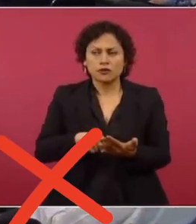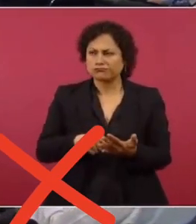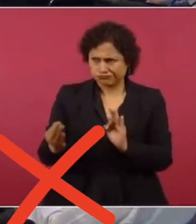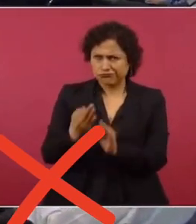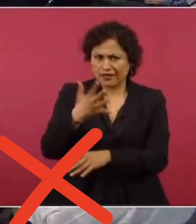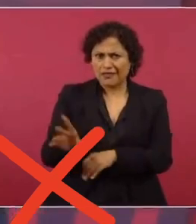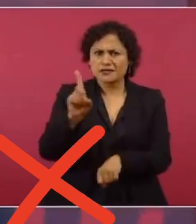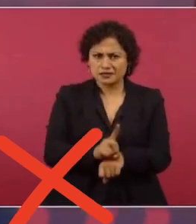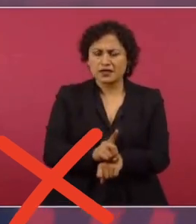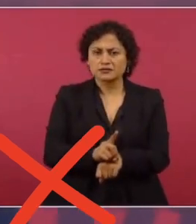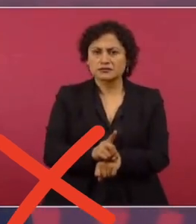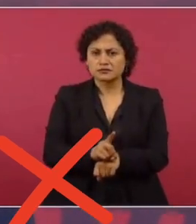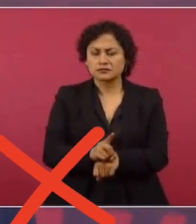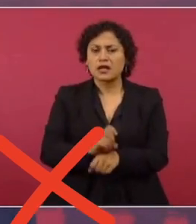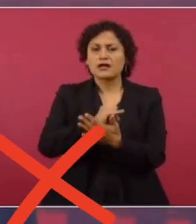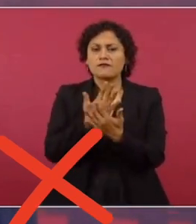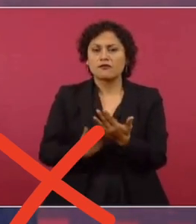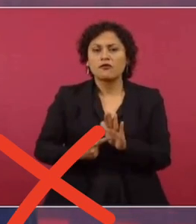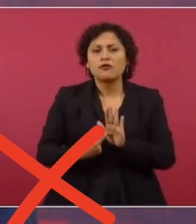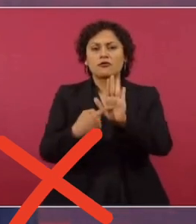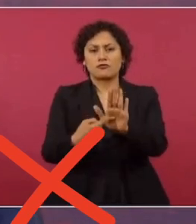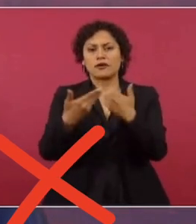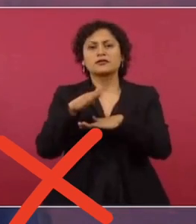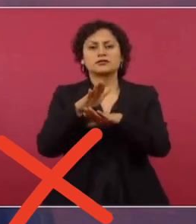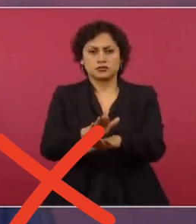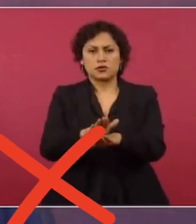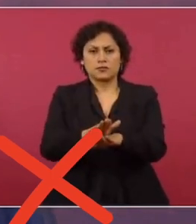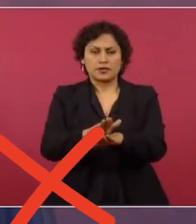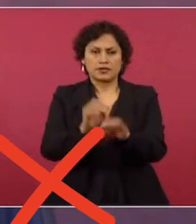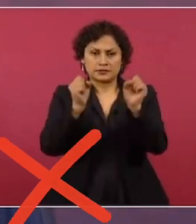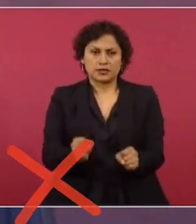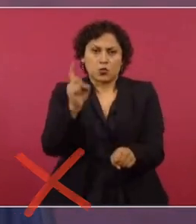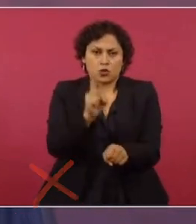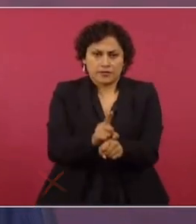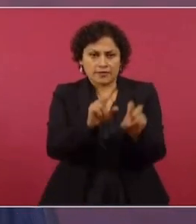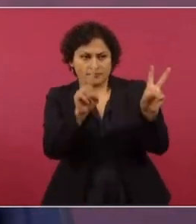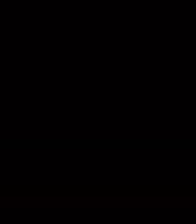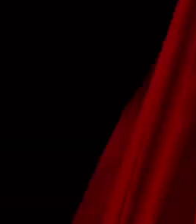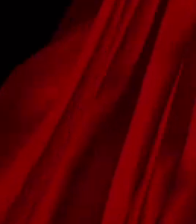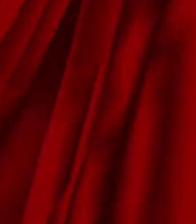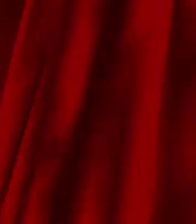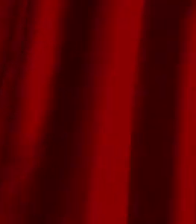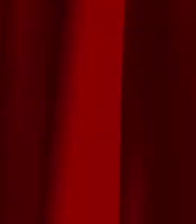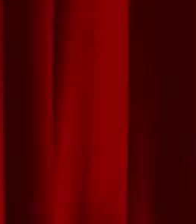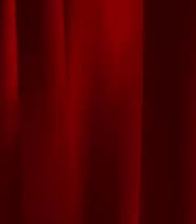el informe de cómo vamos enfrentando los problemas de inseguridad en el país.